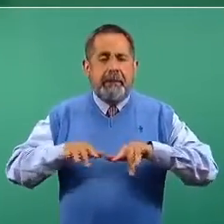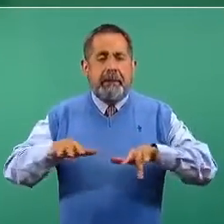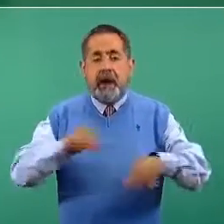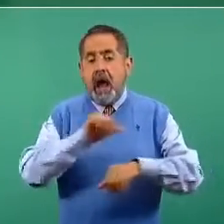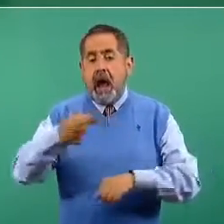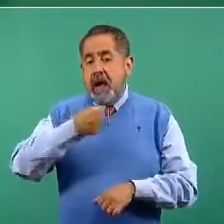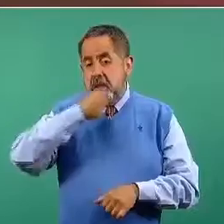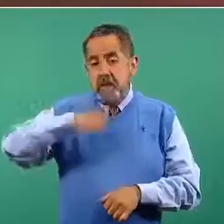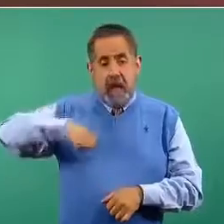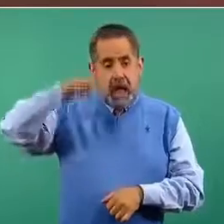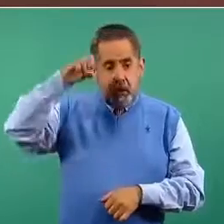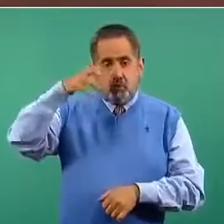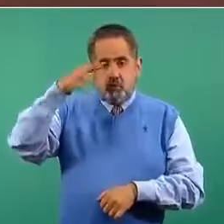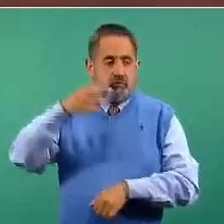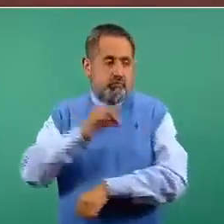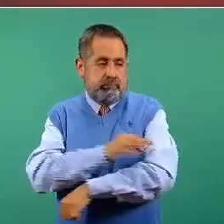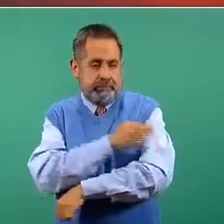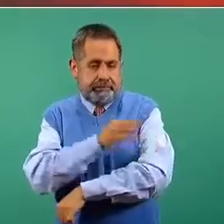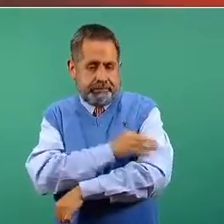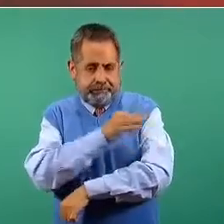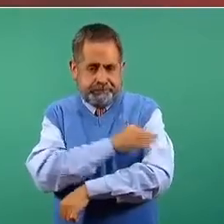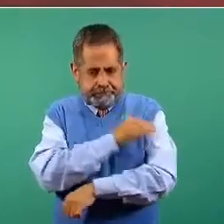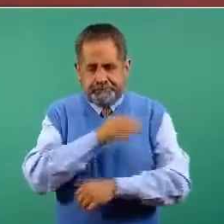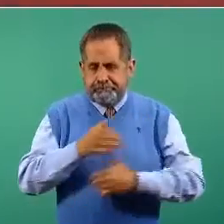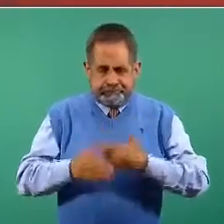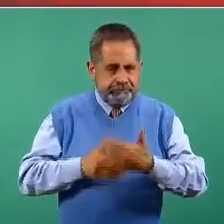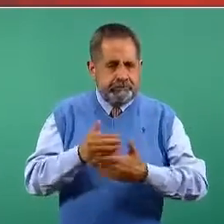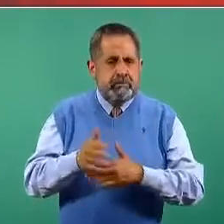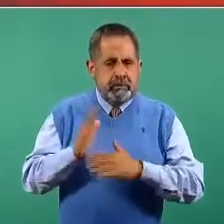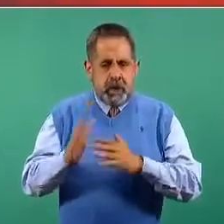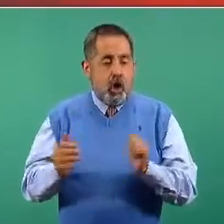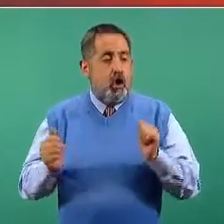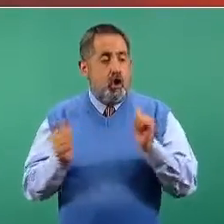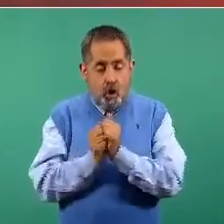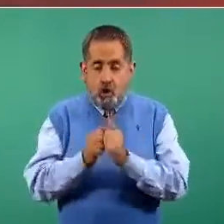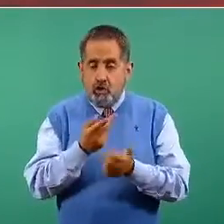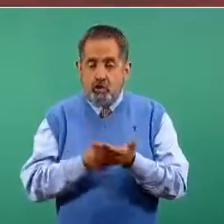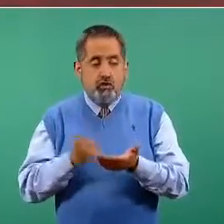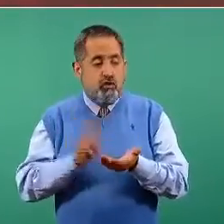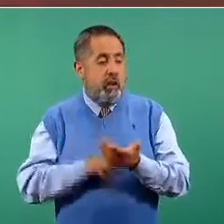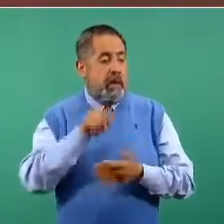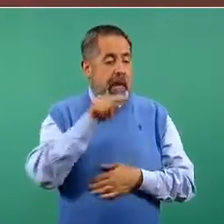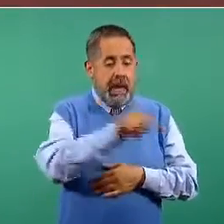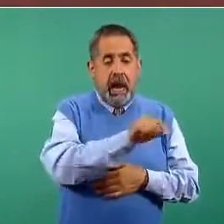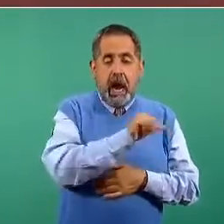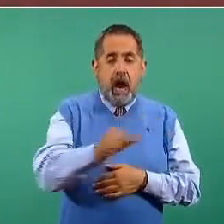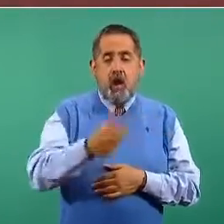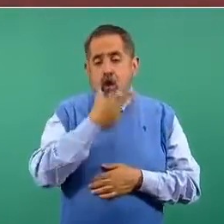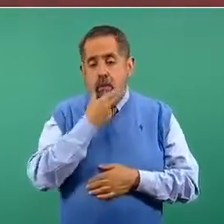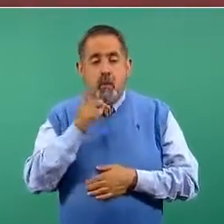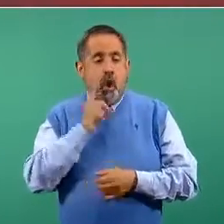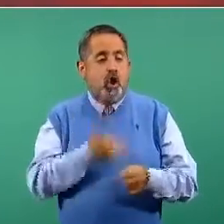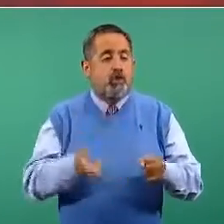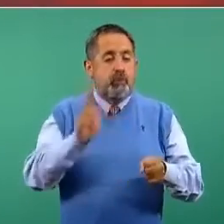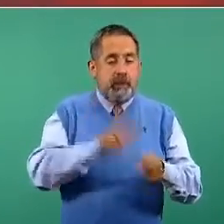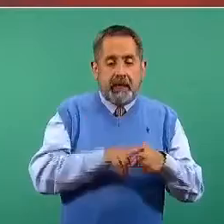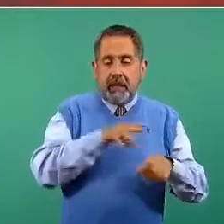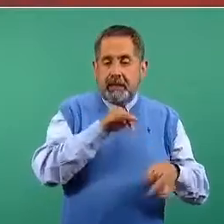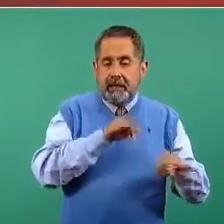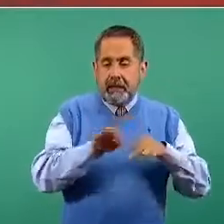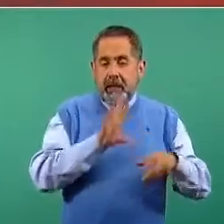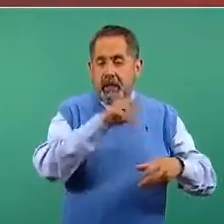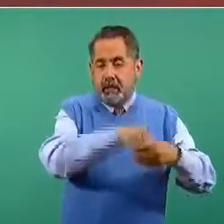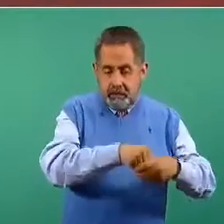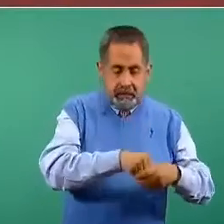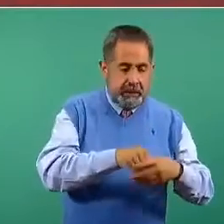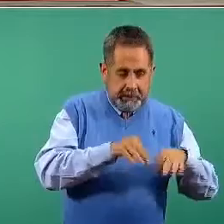mayores, además de la que ya veníamos haciendo en trabajadoras y trabajadores de la salud. Y otro momento de cambio